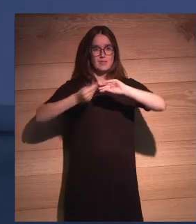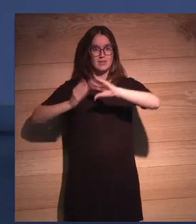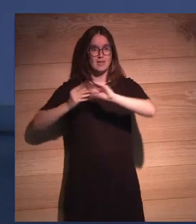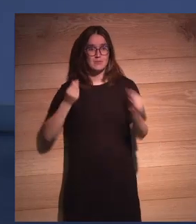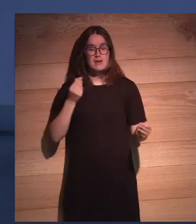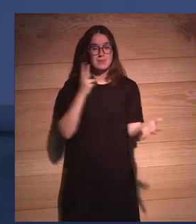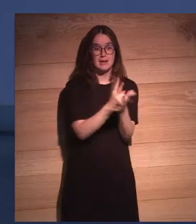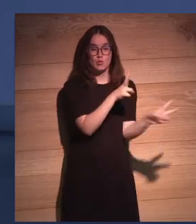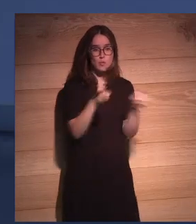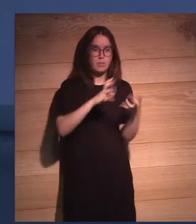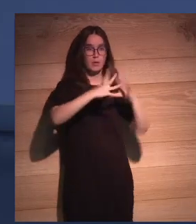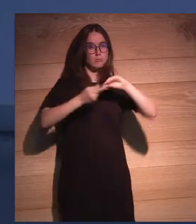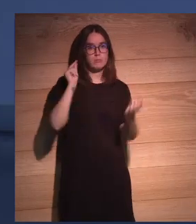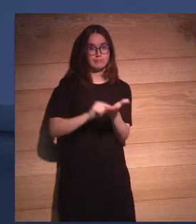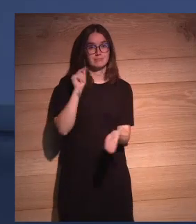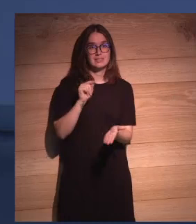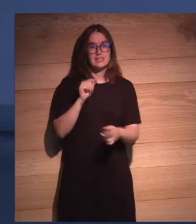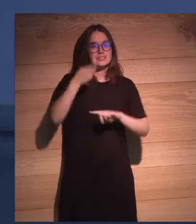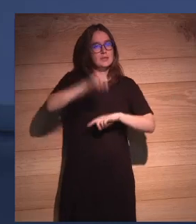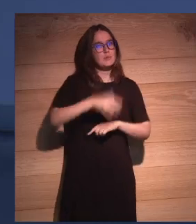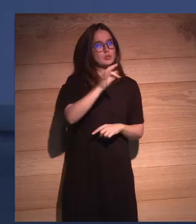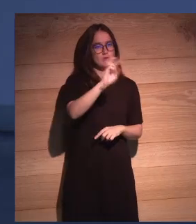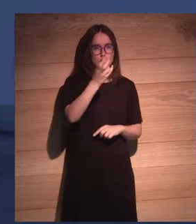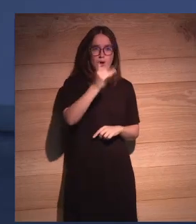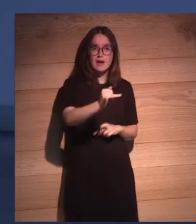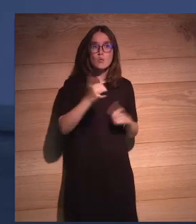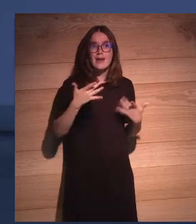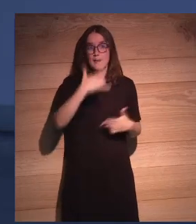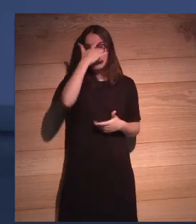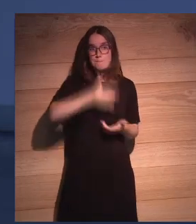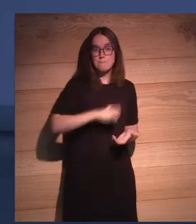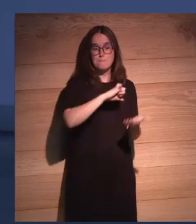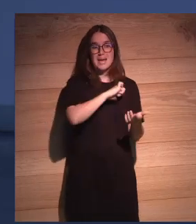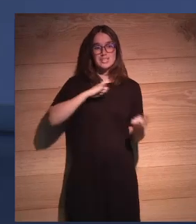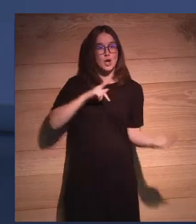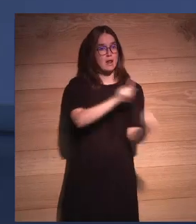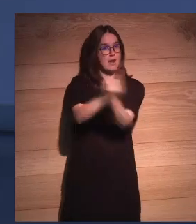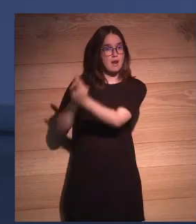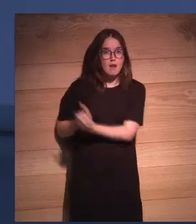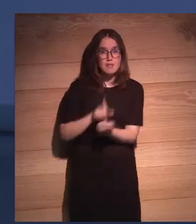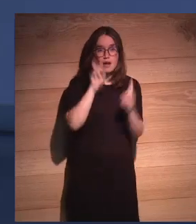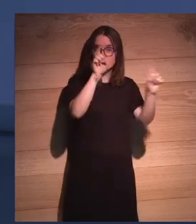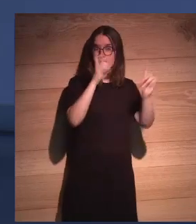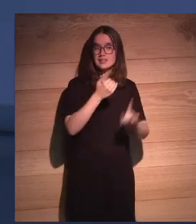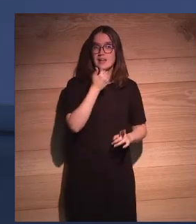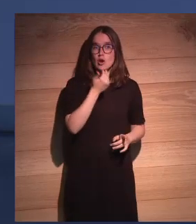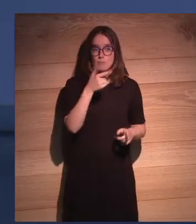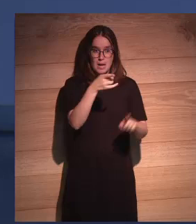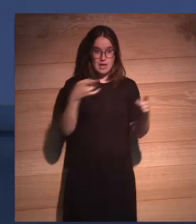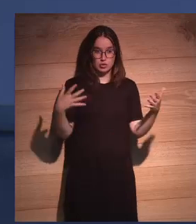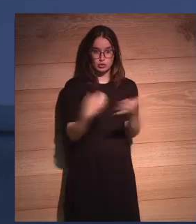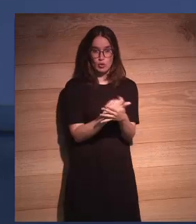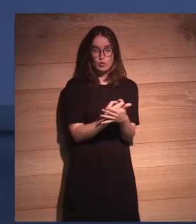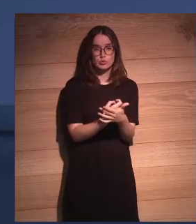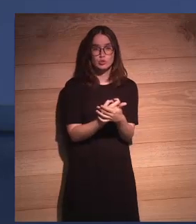nuevos retos del futuro. Pero también tiene otra ventaja y es la personalización de la enseñanza. Si hay algo que para todos